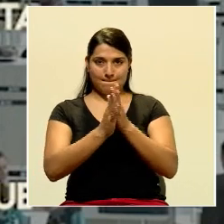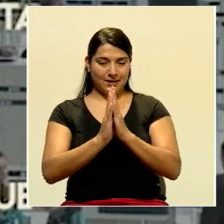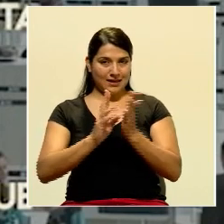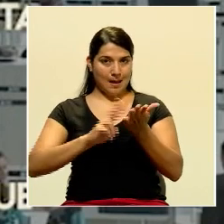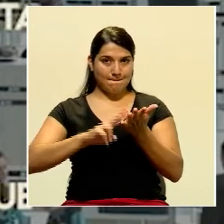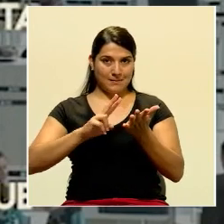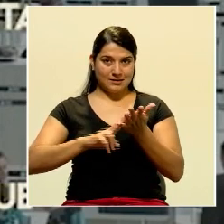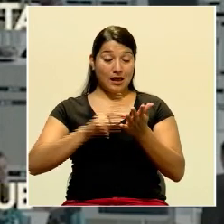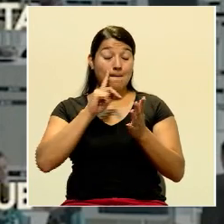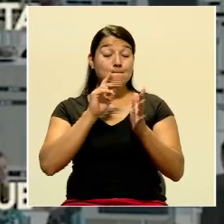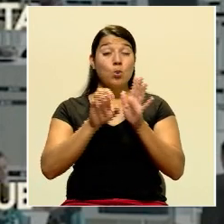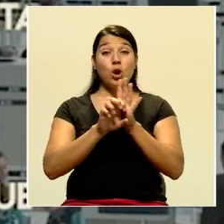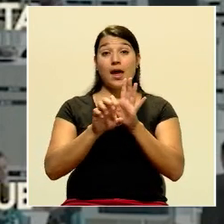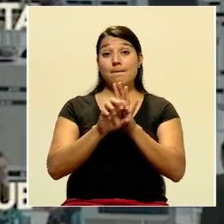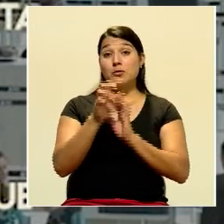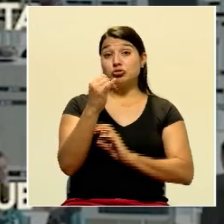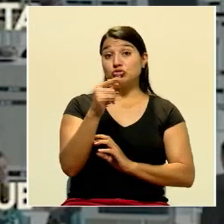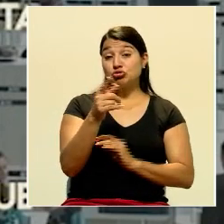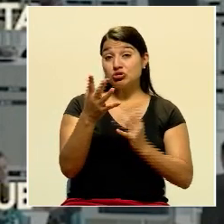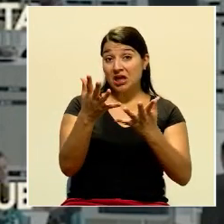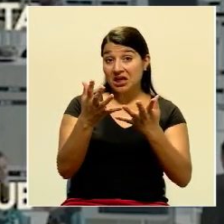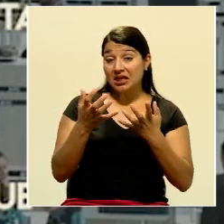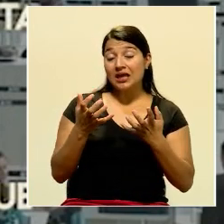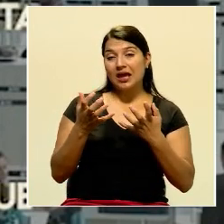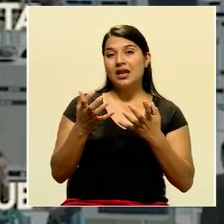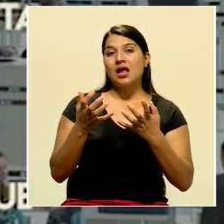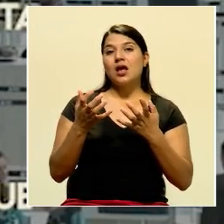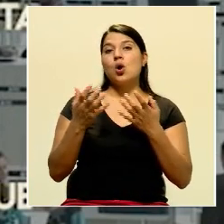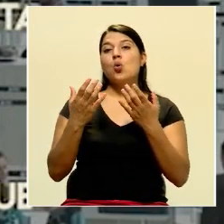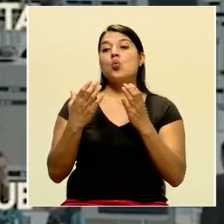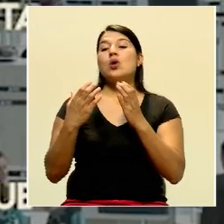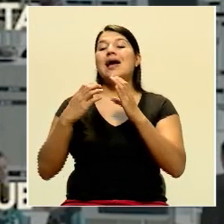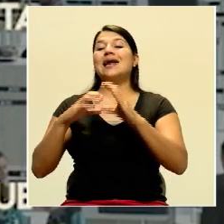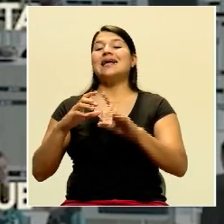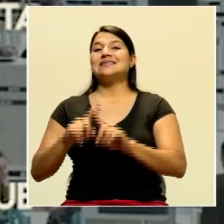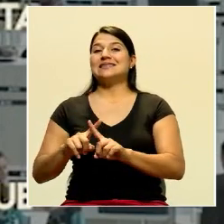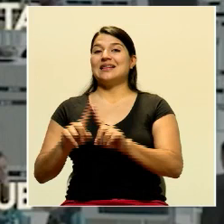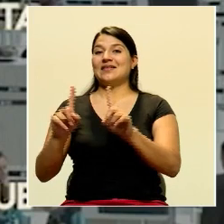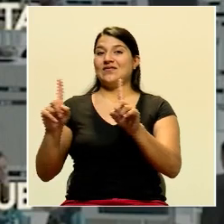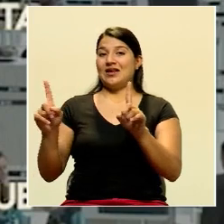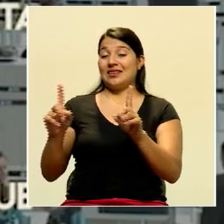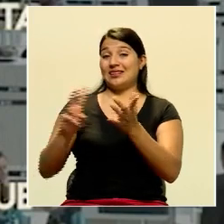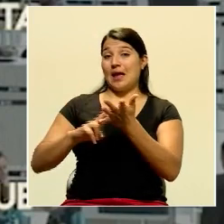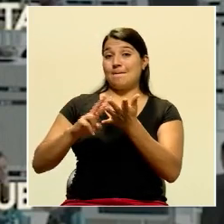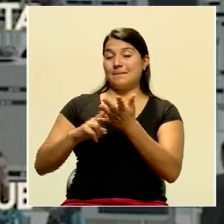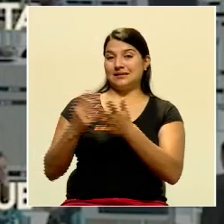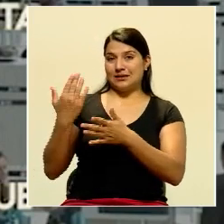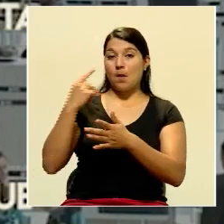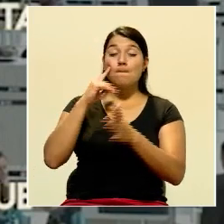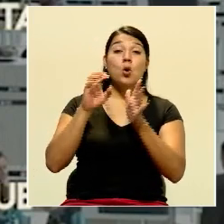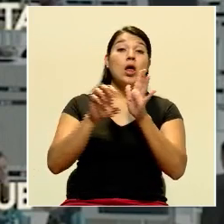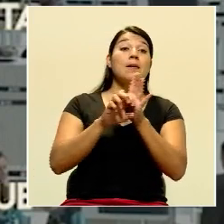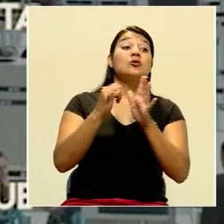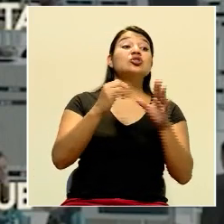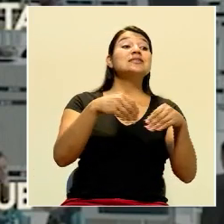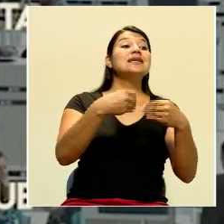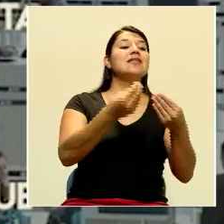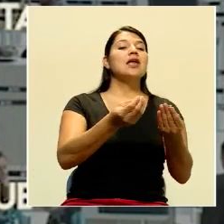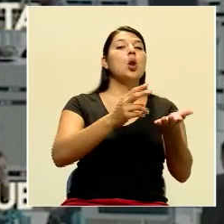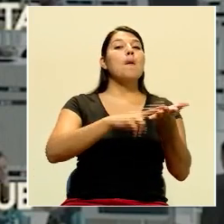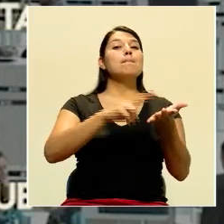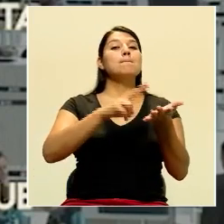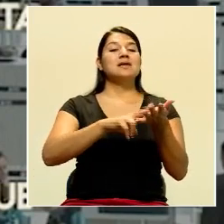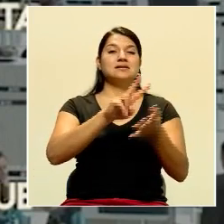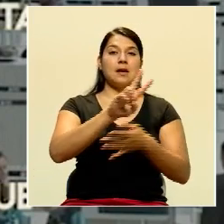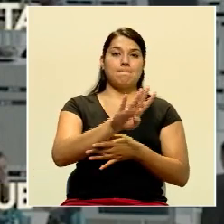visa. Por ejemplo, quienes deseen una clase diferente a la visa anterior, es decir, si obtuvo la visa B1, B2,